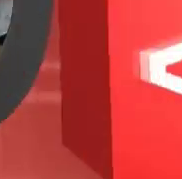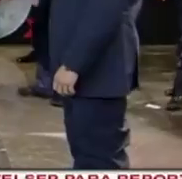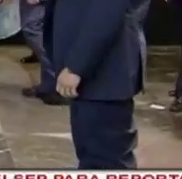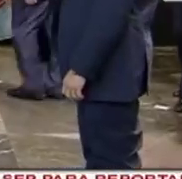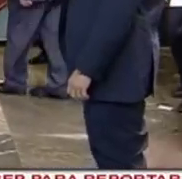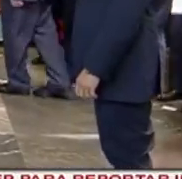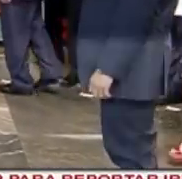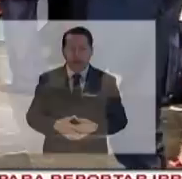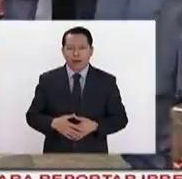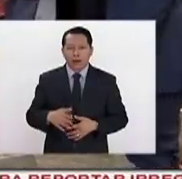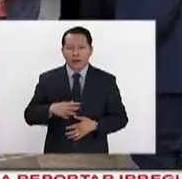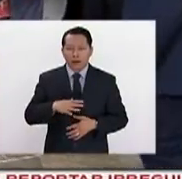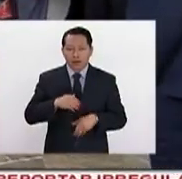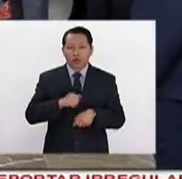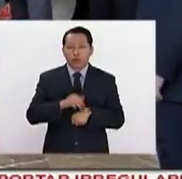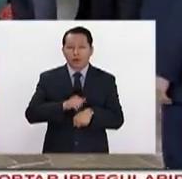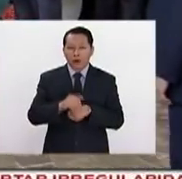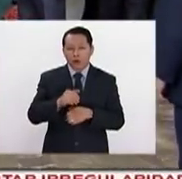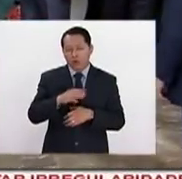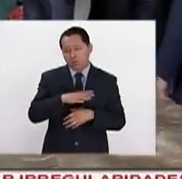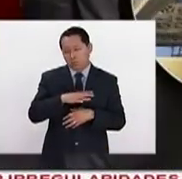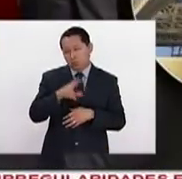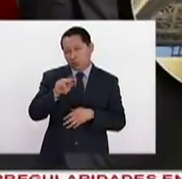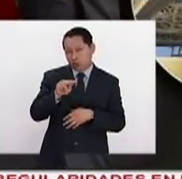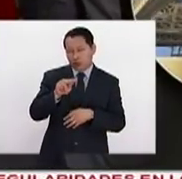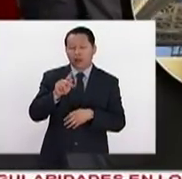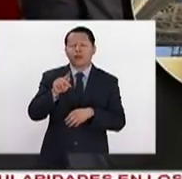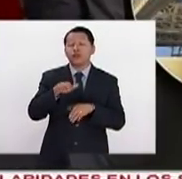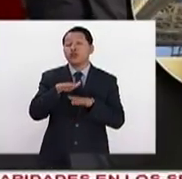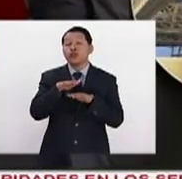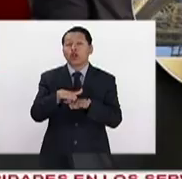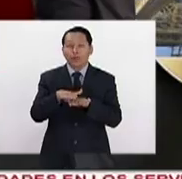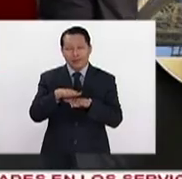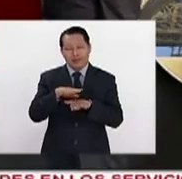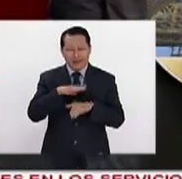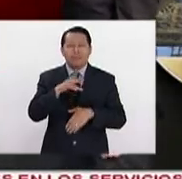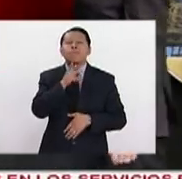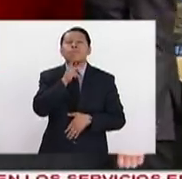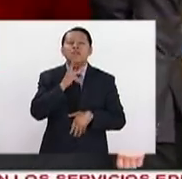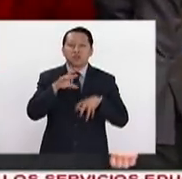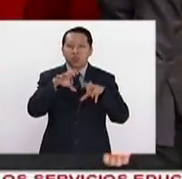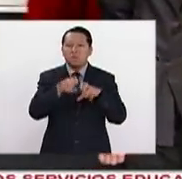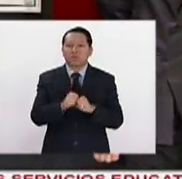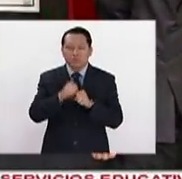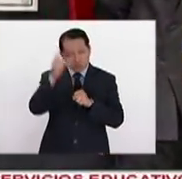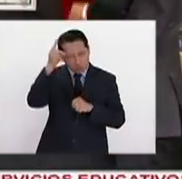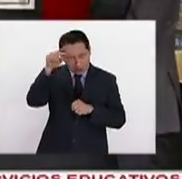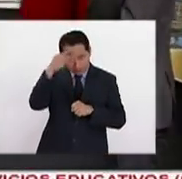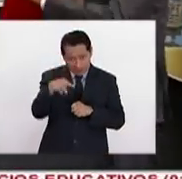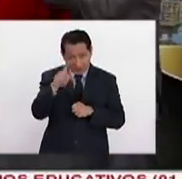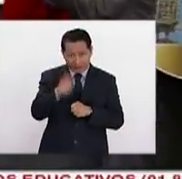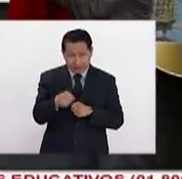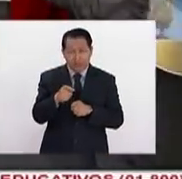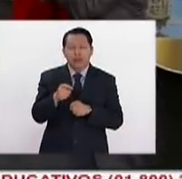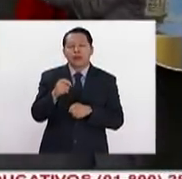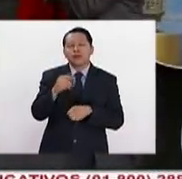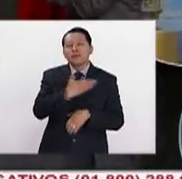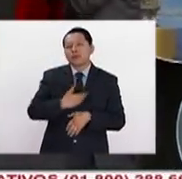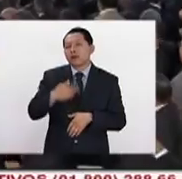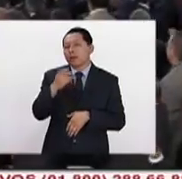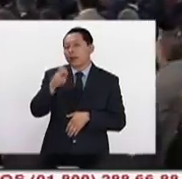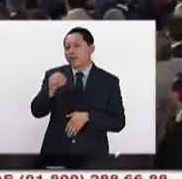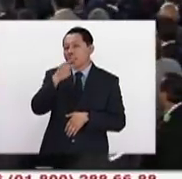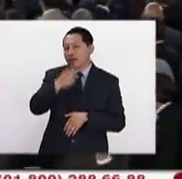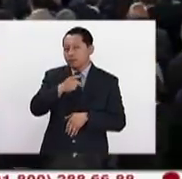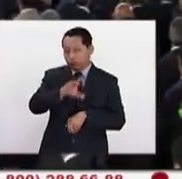Al encabezar el 80º aniversario de la expropiación petrolera, el presidente Enrique Peña Nieto afirmó que la reforma energética será un